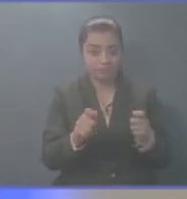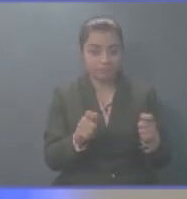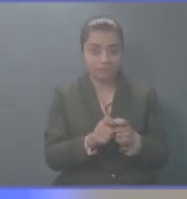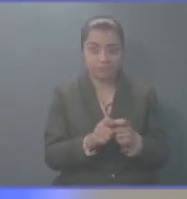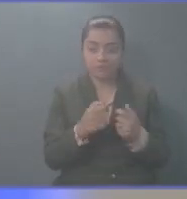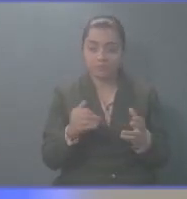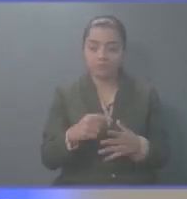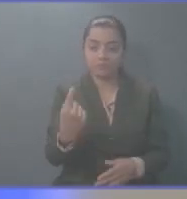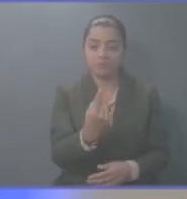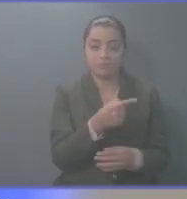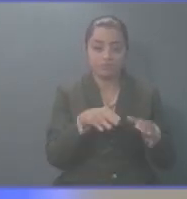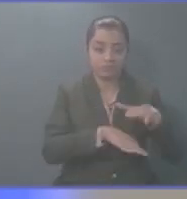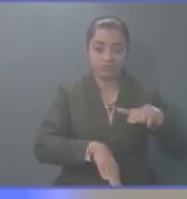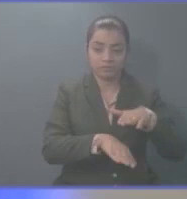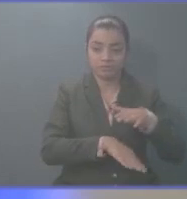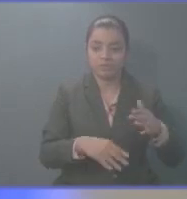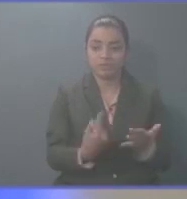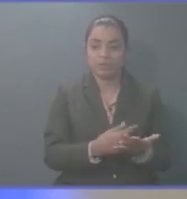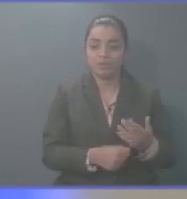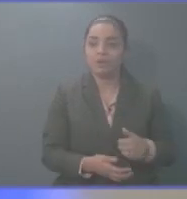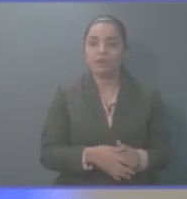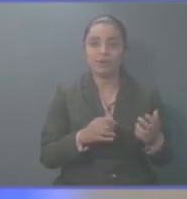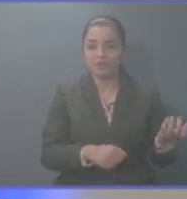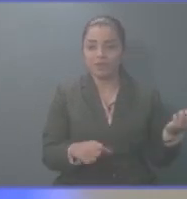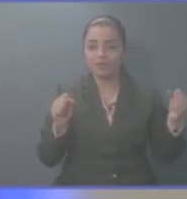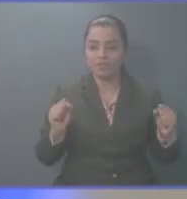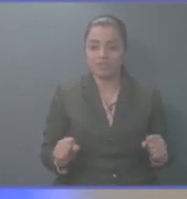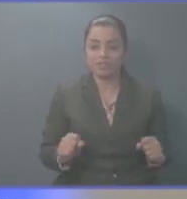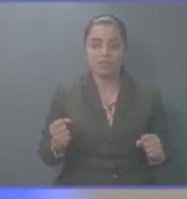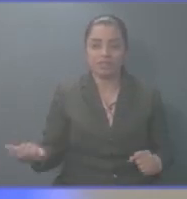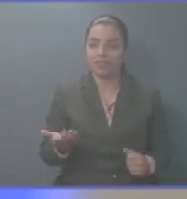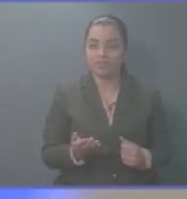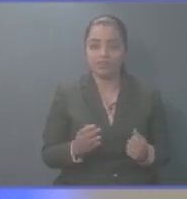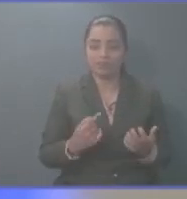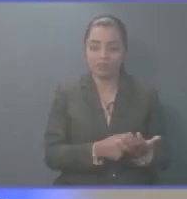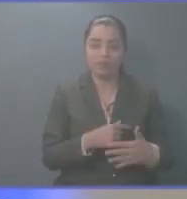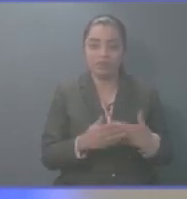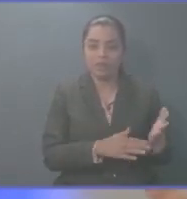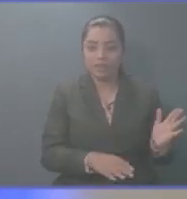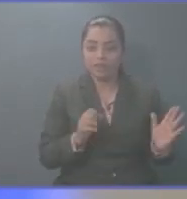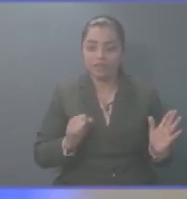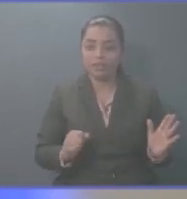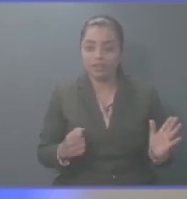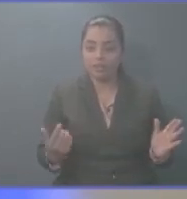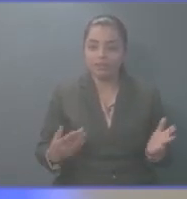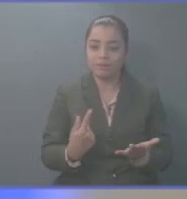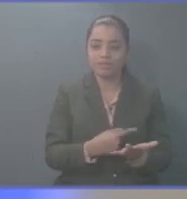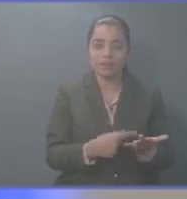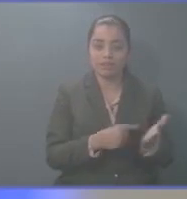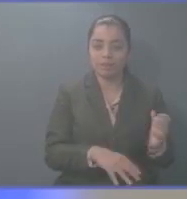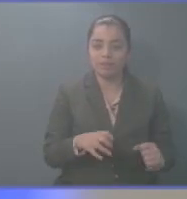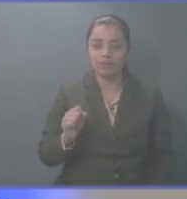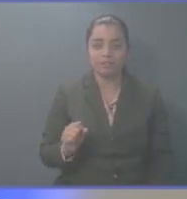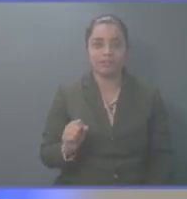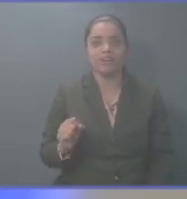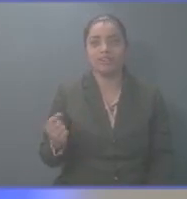que es una premisa básica, y ver a la población, ver al individuo, Max, como una persona de manera